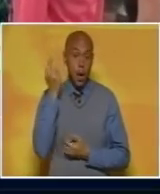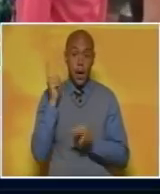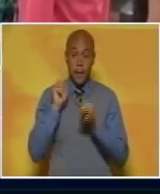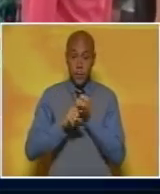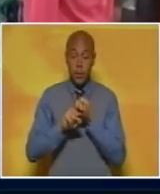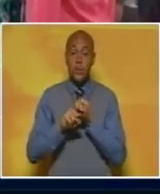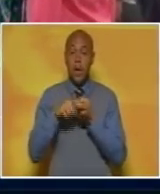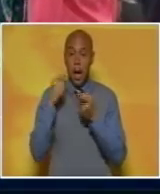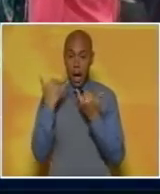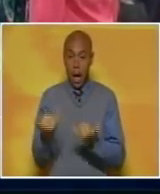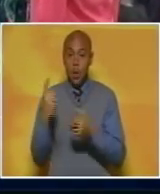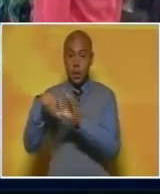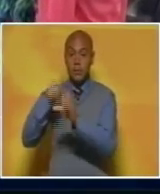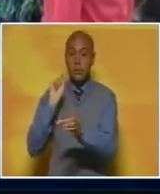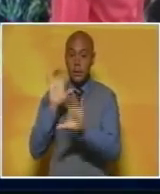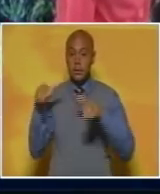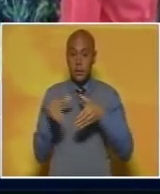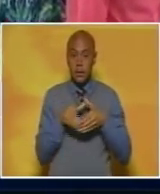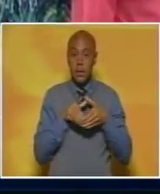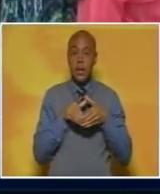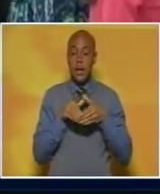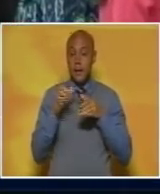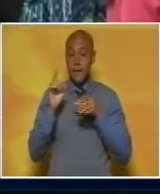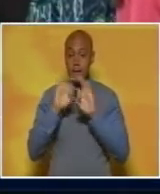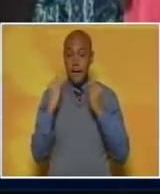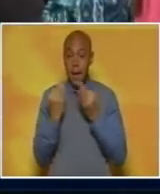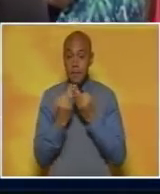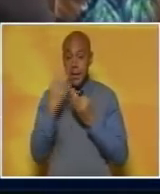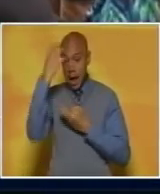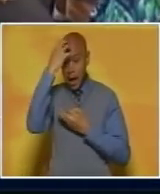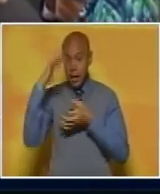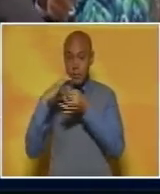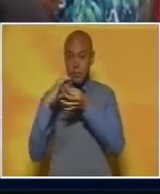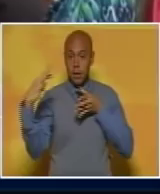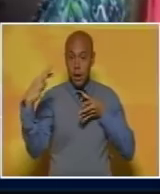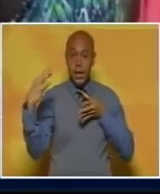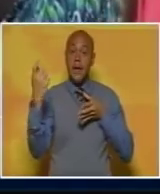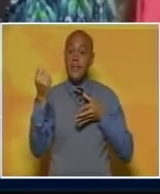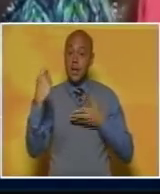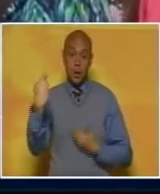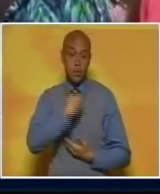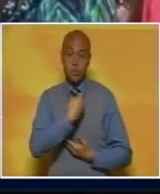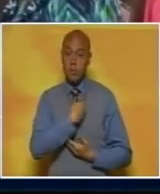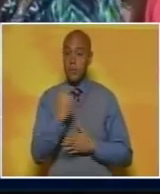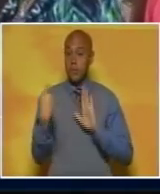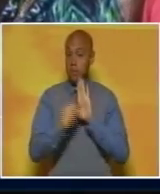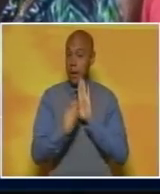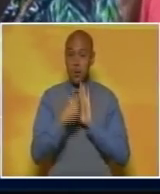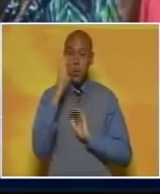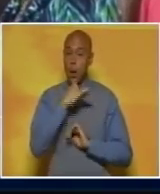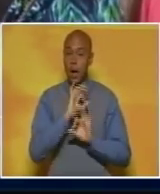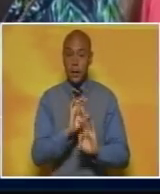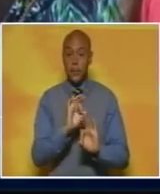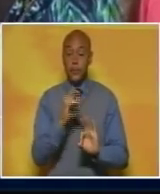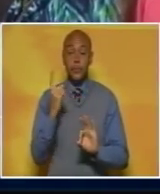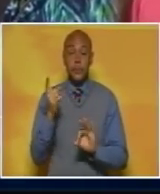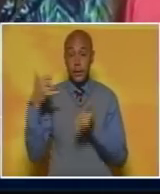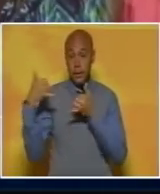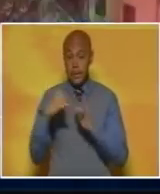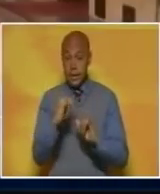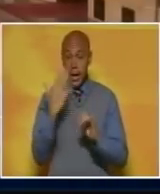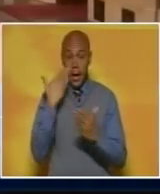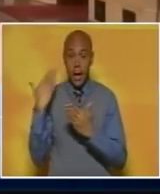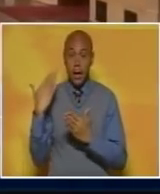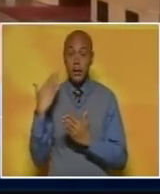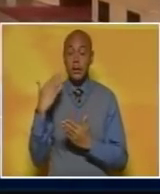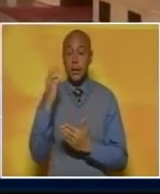ansiada independencia de la familia real, lo que significa que no recibirán más financiamiento público. El hijo de la reina Isabel, príncipe de